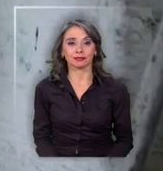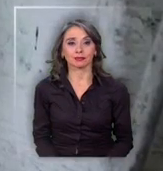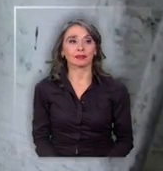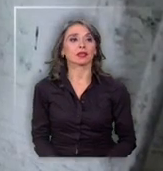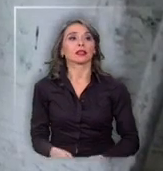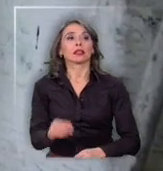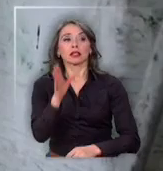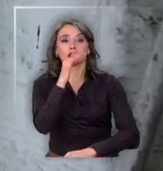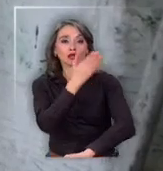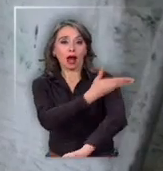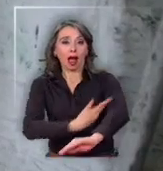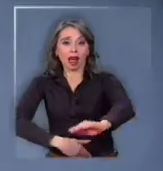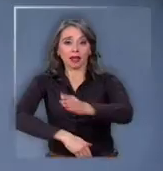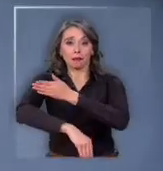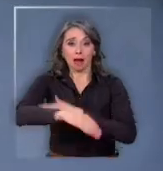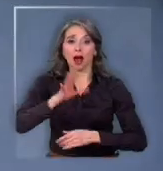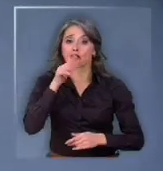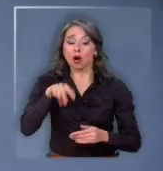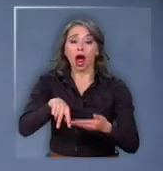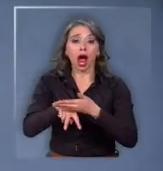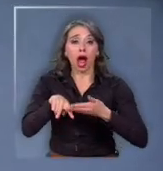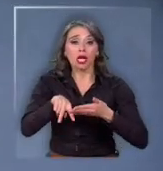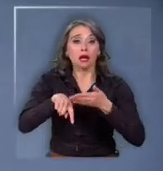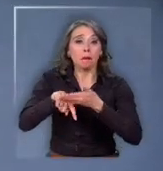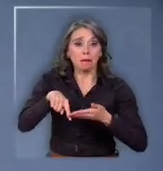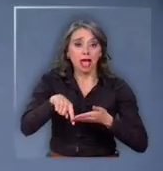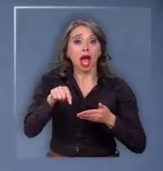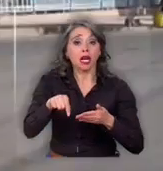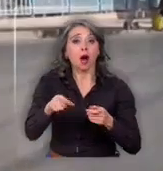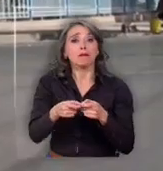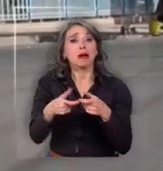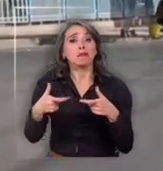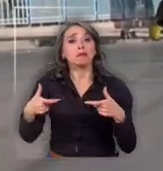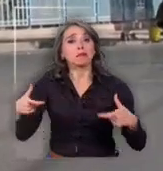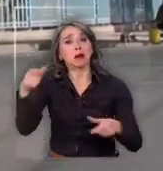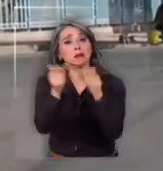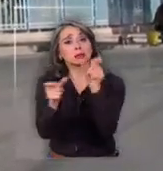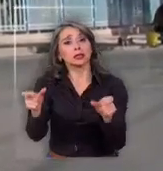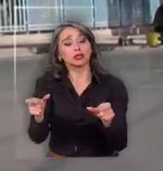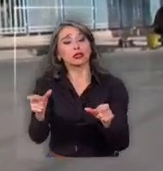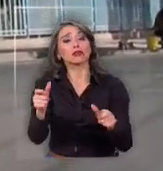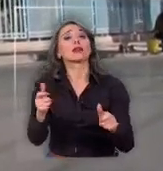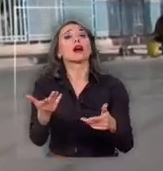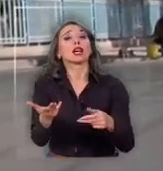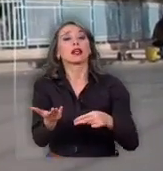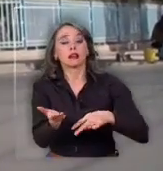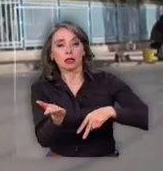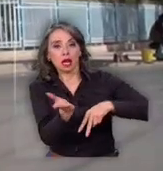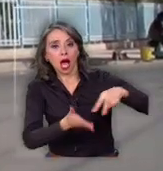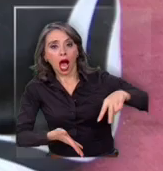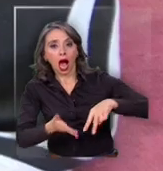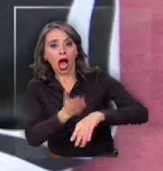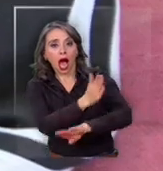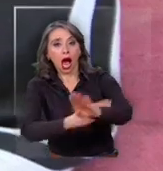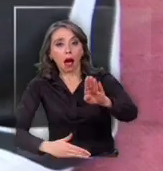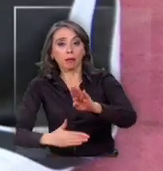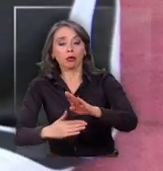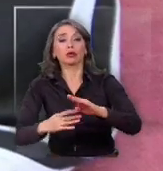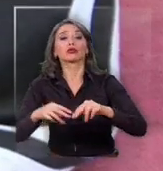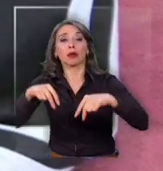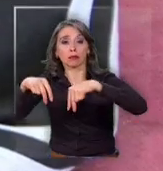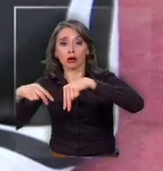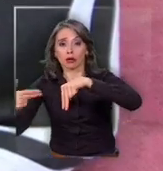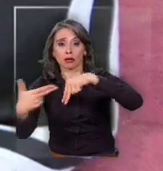Sin brazos o sin piernas, cada vez son más las personas que sufren amputaciones tras quedar heridas en medio